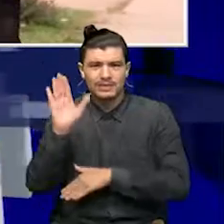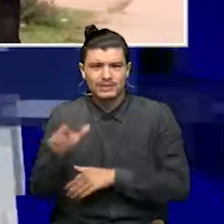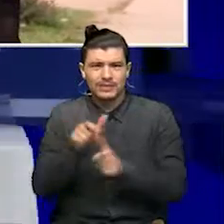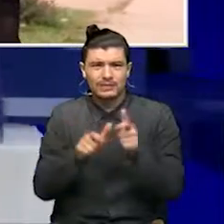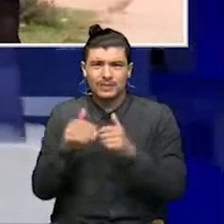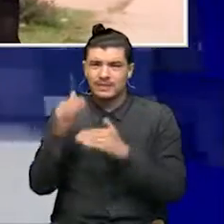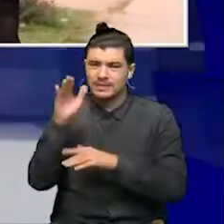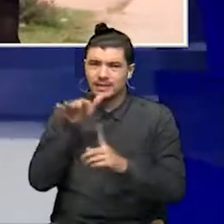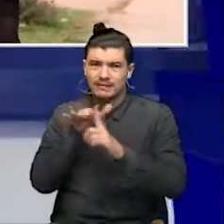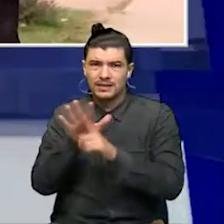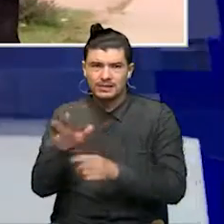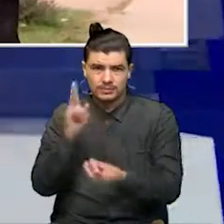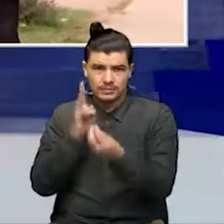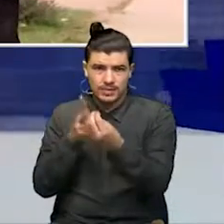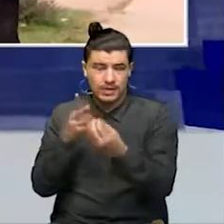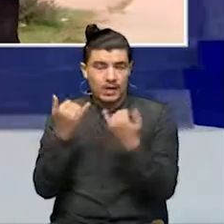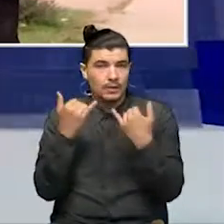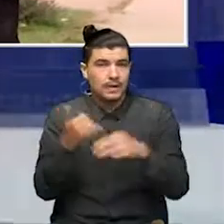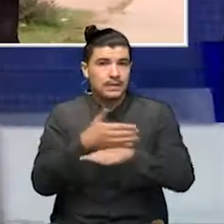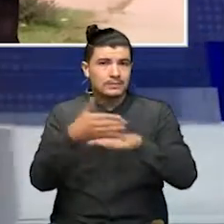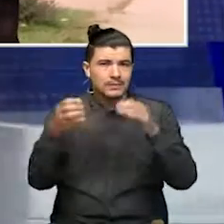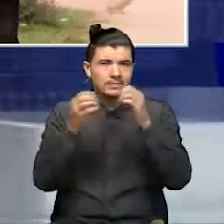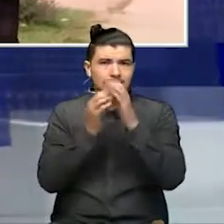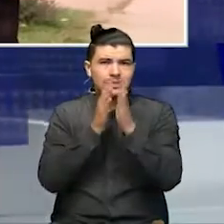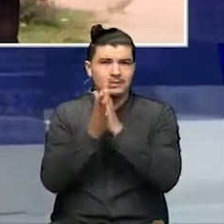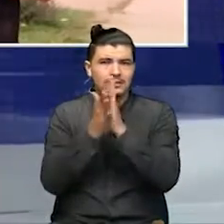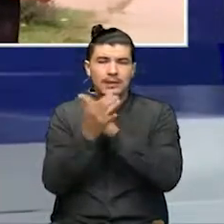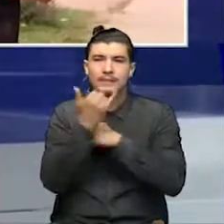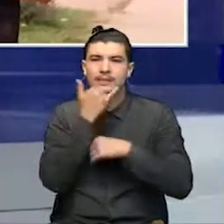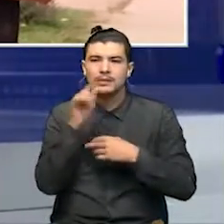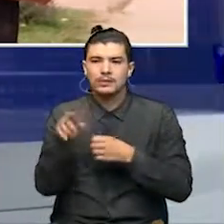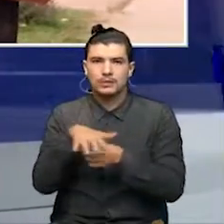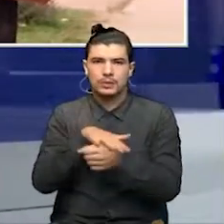más afectada. Estaremos atentos al desarrollo de esta información desde Ocaña, en el